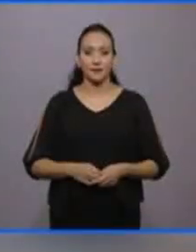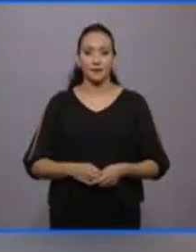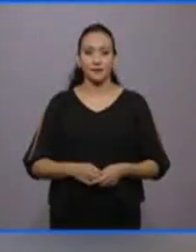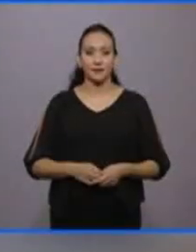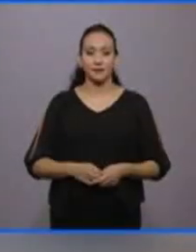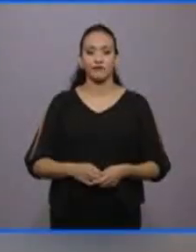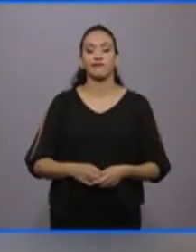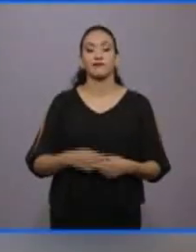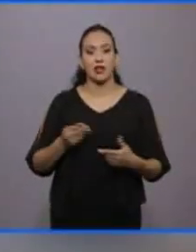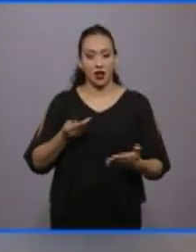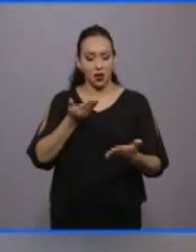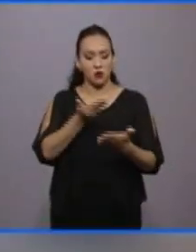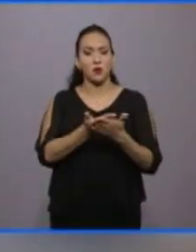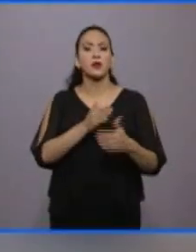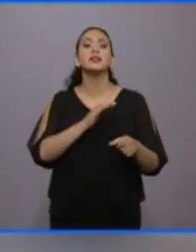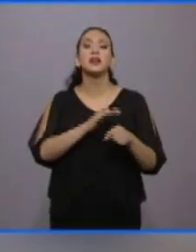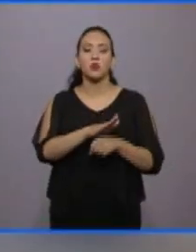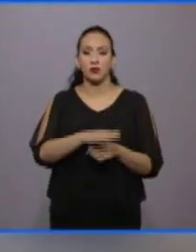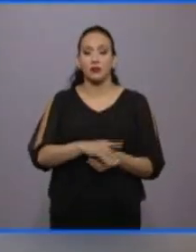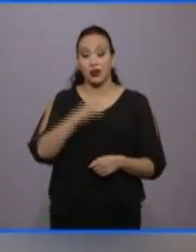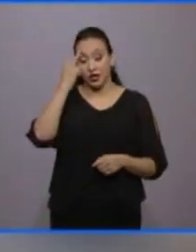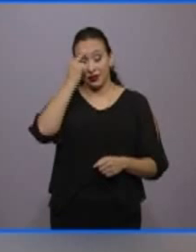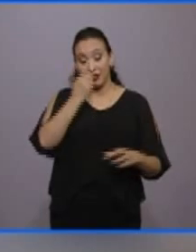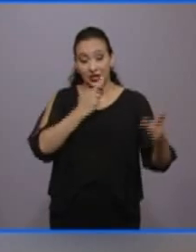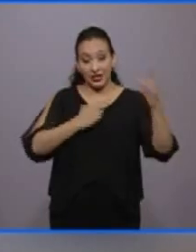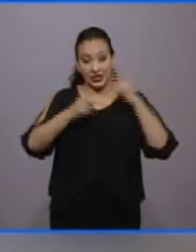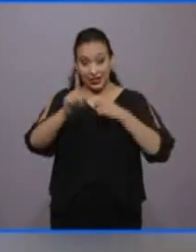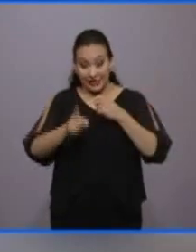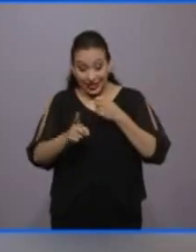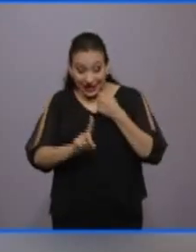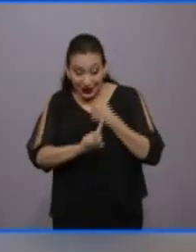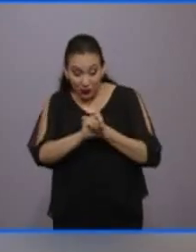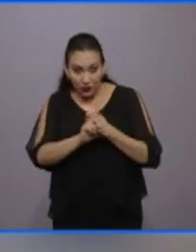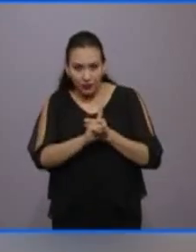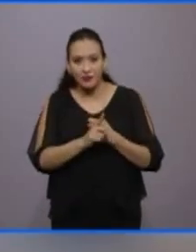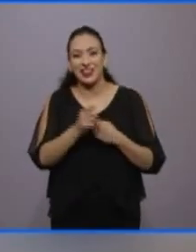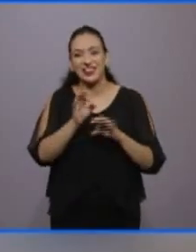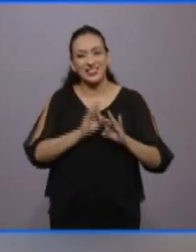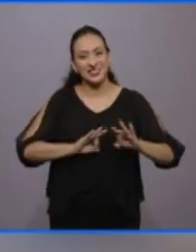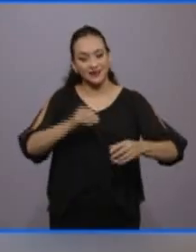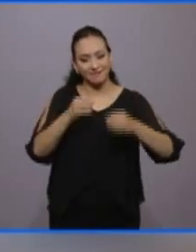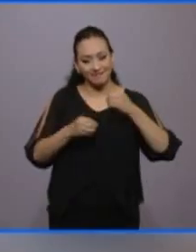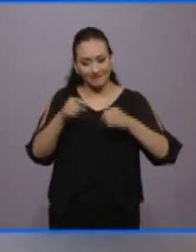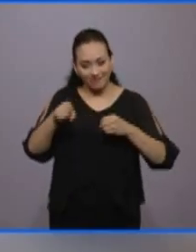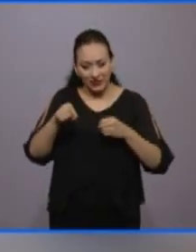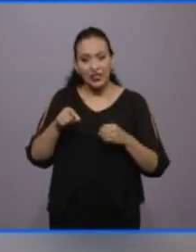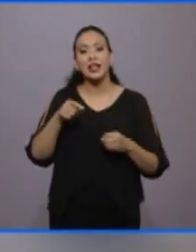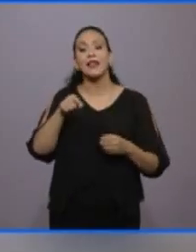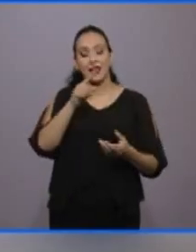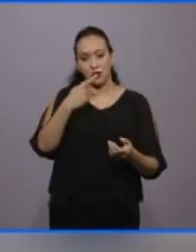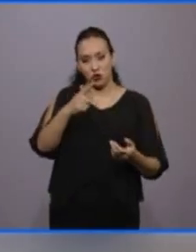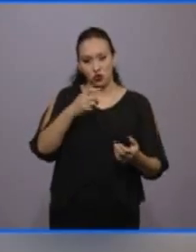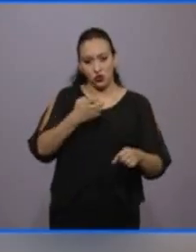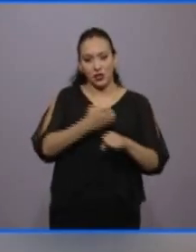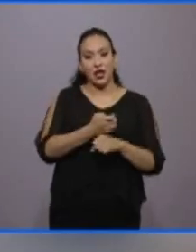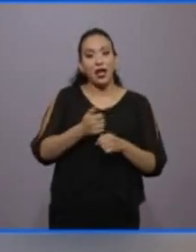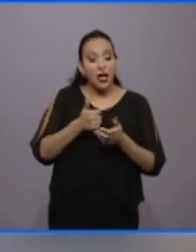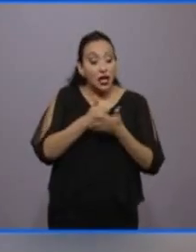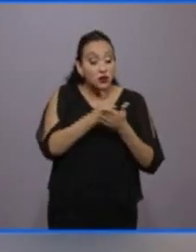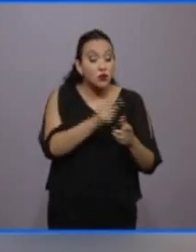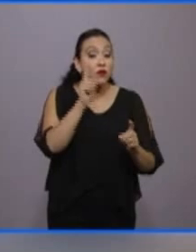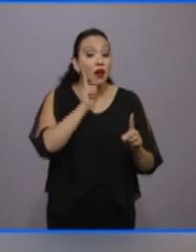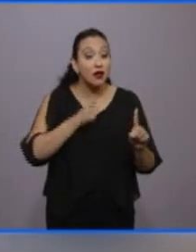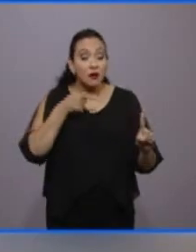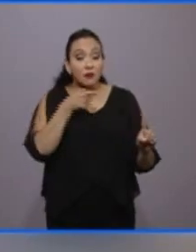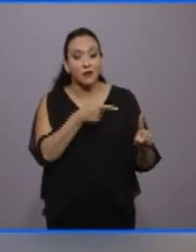En la propuesta se señala que para el análisis de riesgo era fundamental que el tribunal local garantizara la participación de la víctima